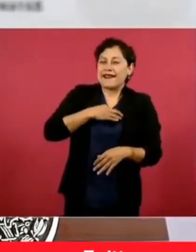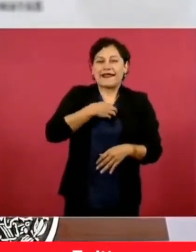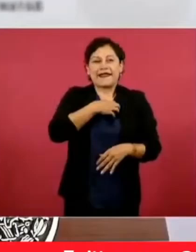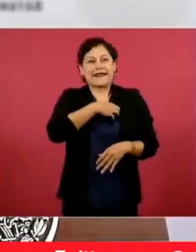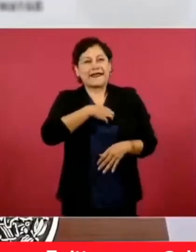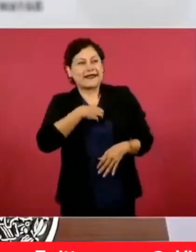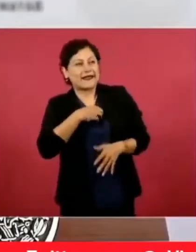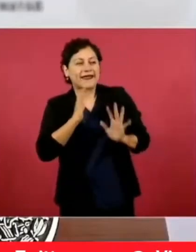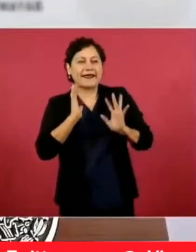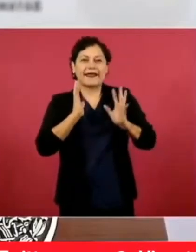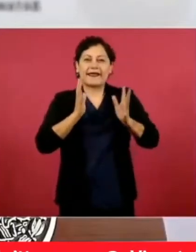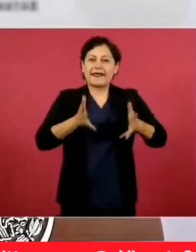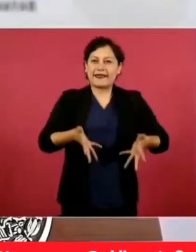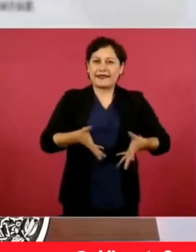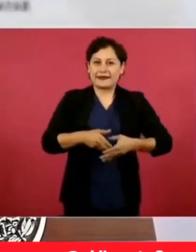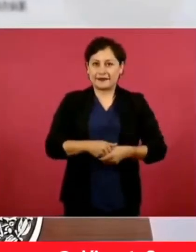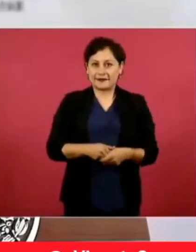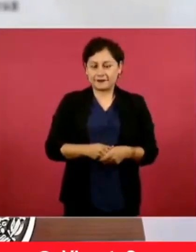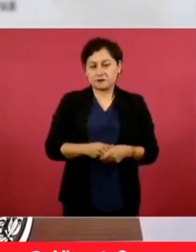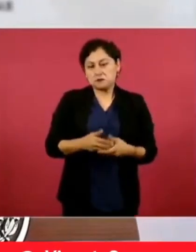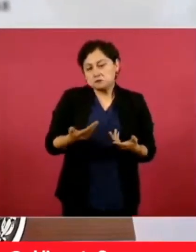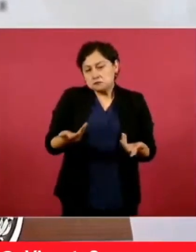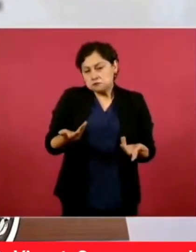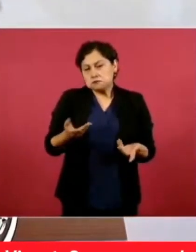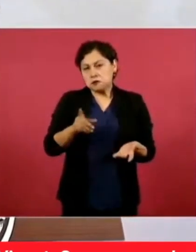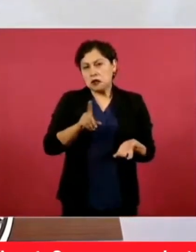En las casas donde